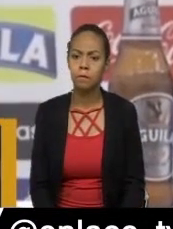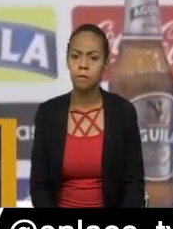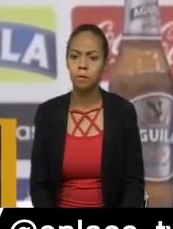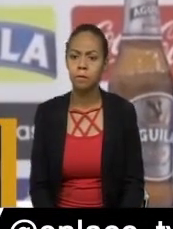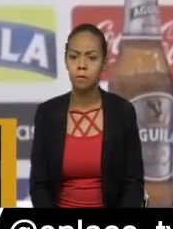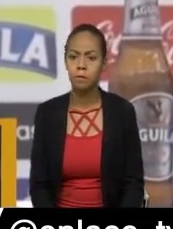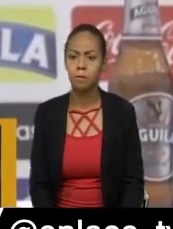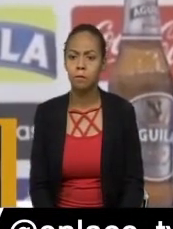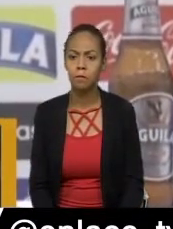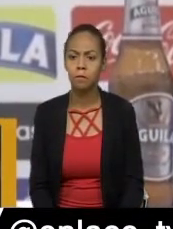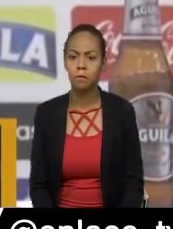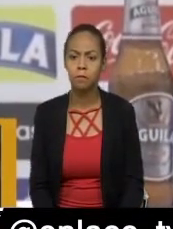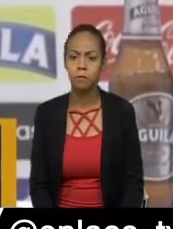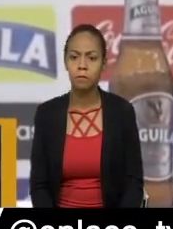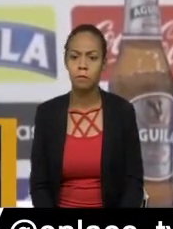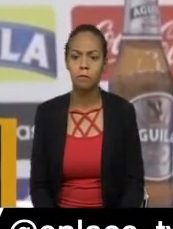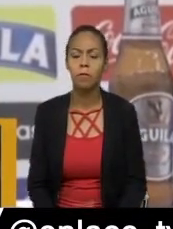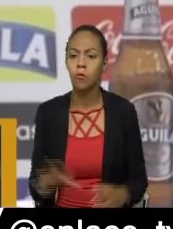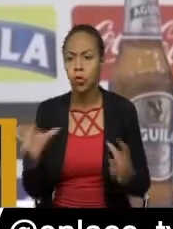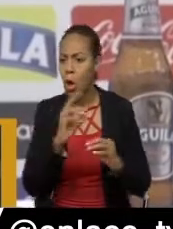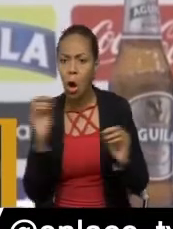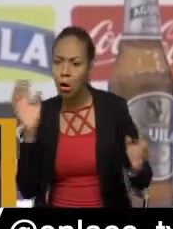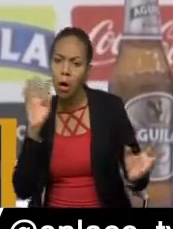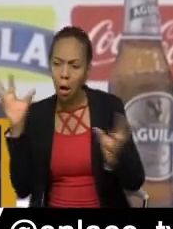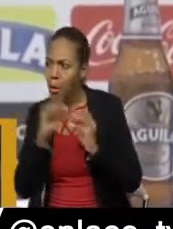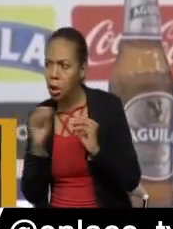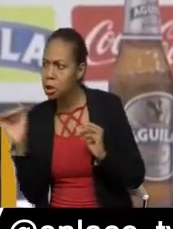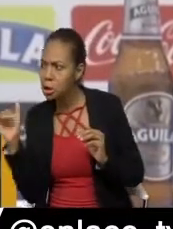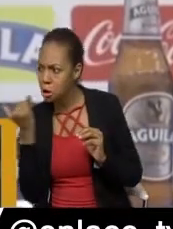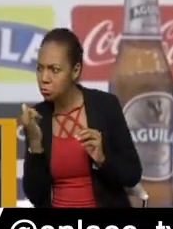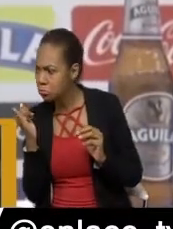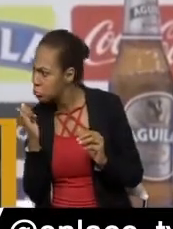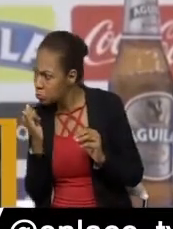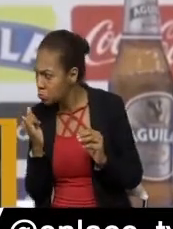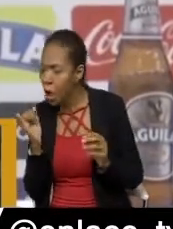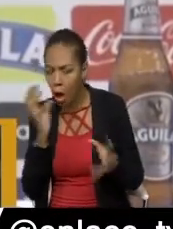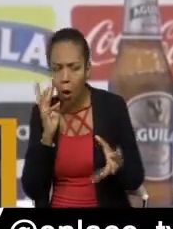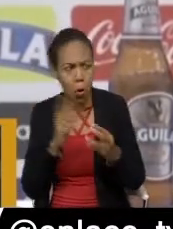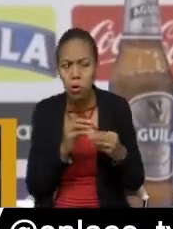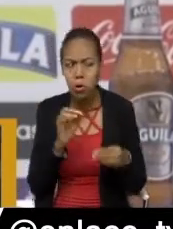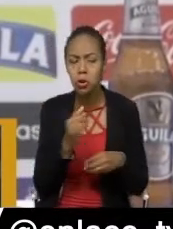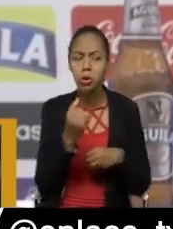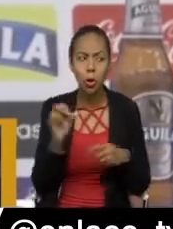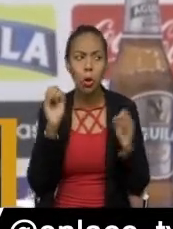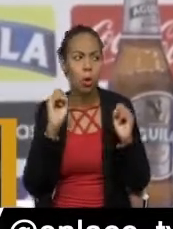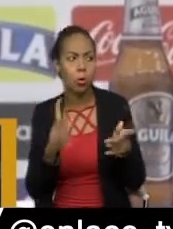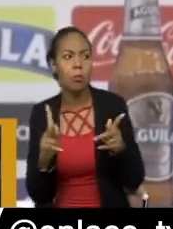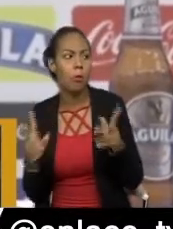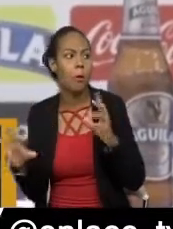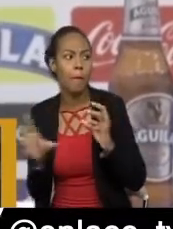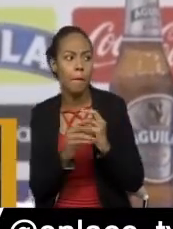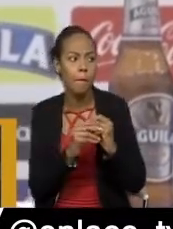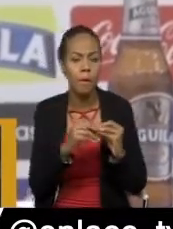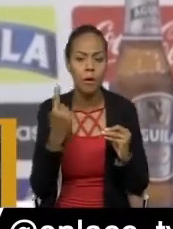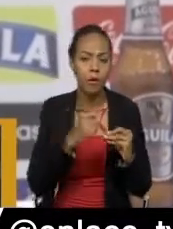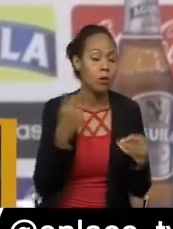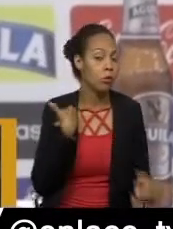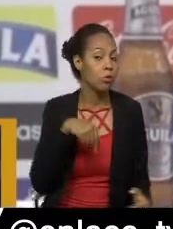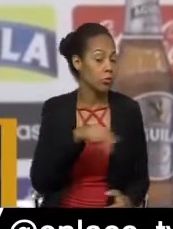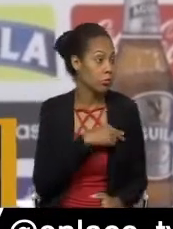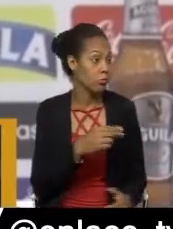todos estuvieron de acuerdo en ese tema. Y en el aspecto personal, lo que nos corresponde a nosotros,